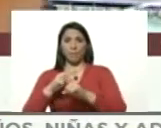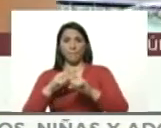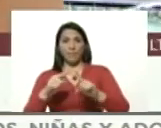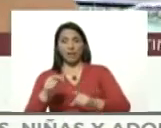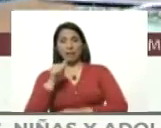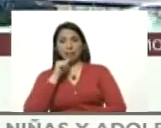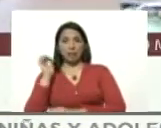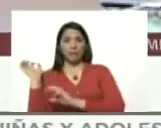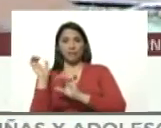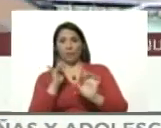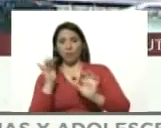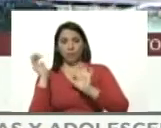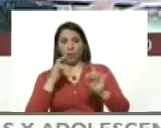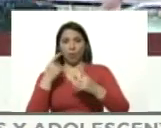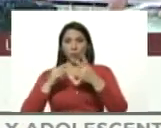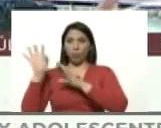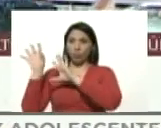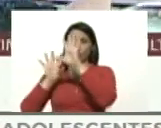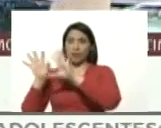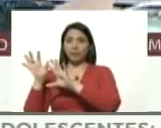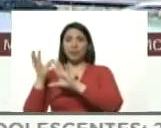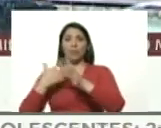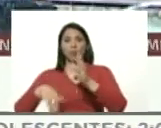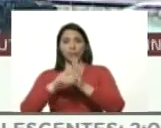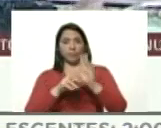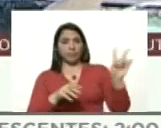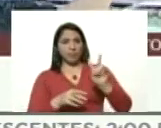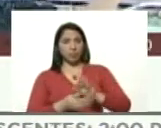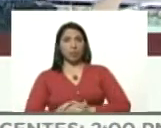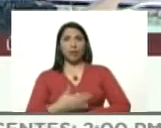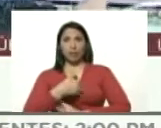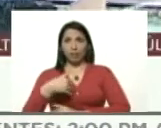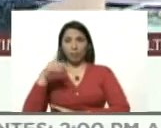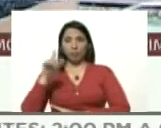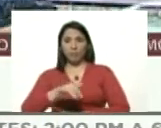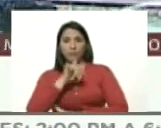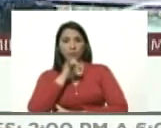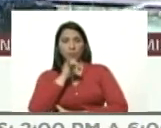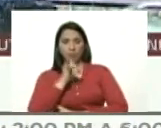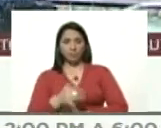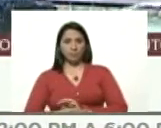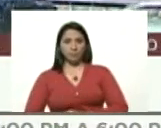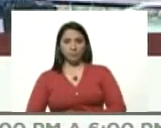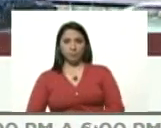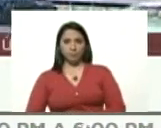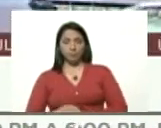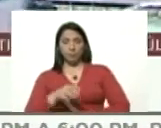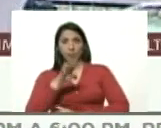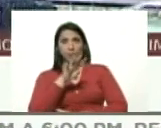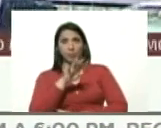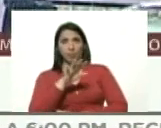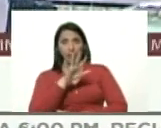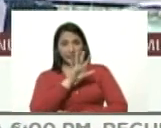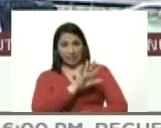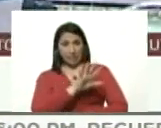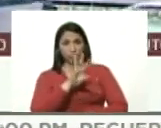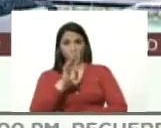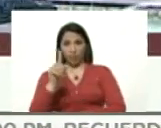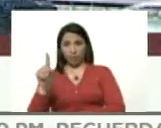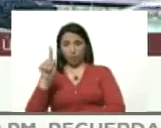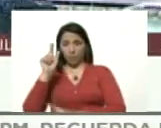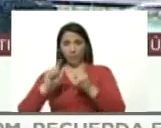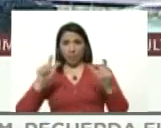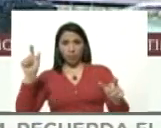están regresando a nuestra patria. Queremos además informar que de esos 541